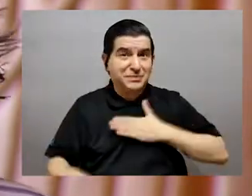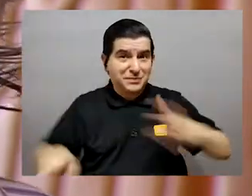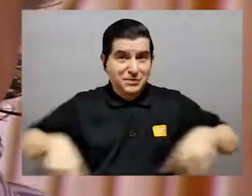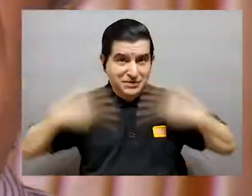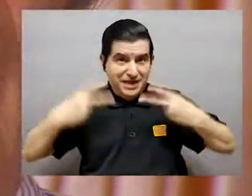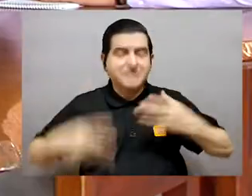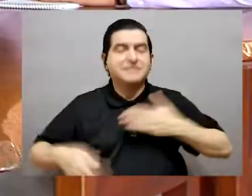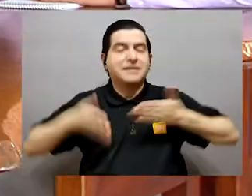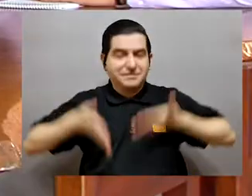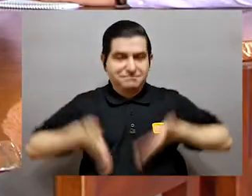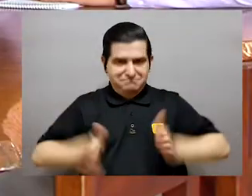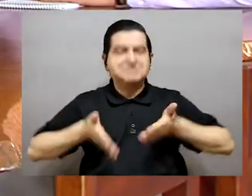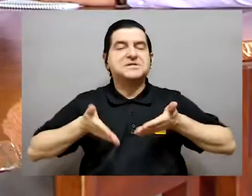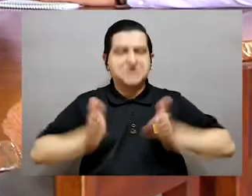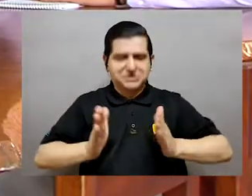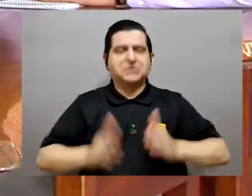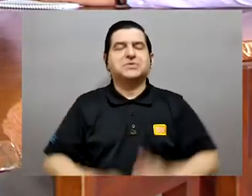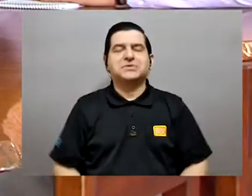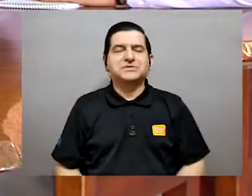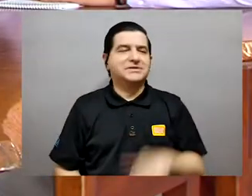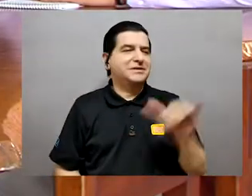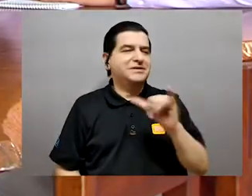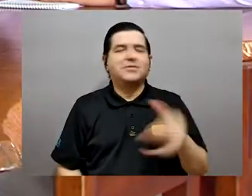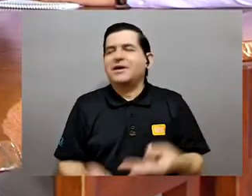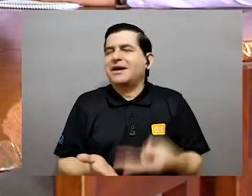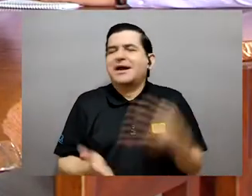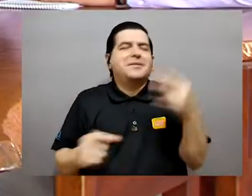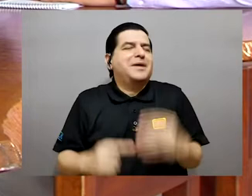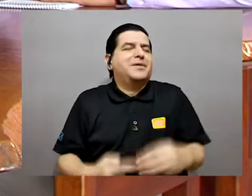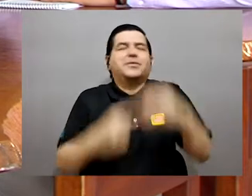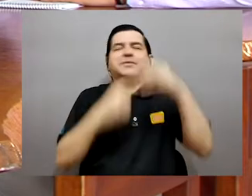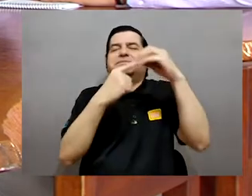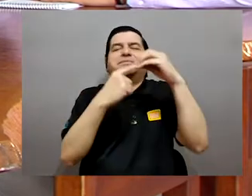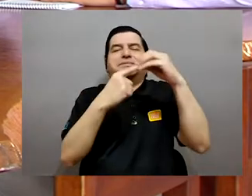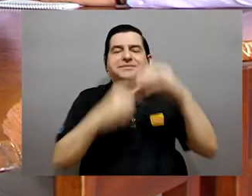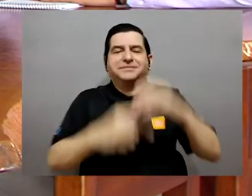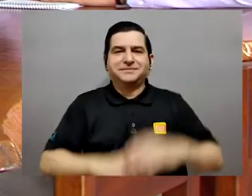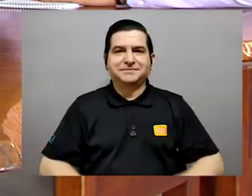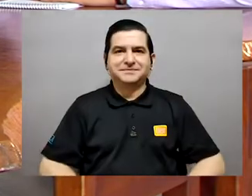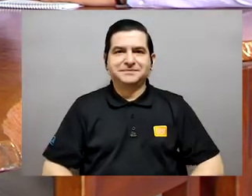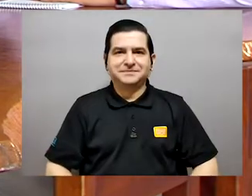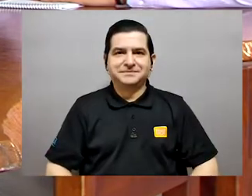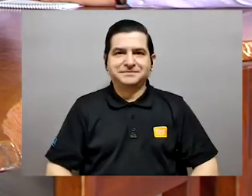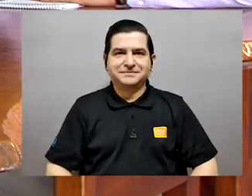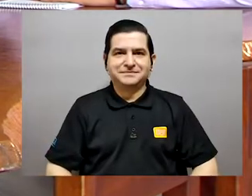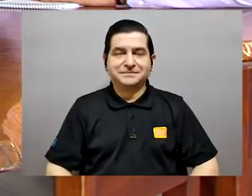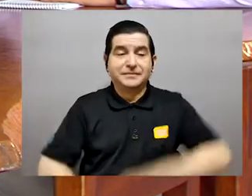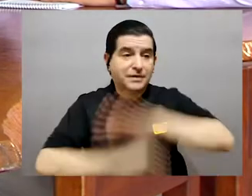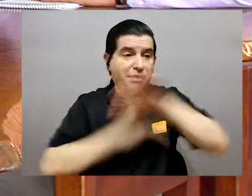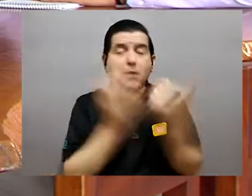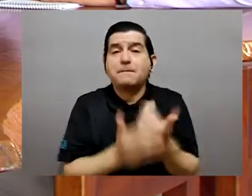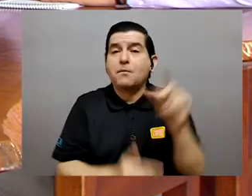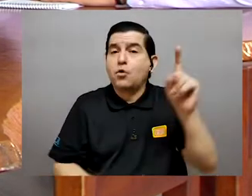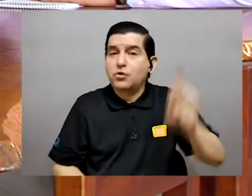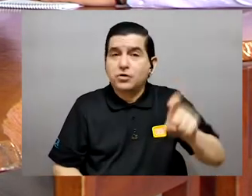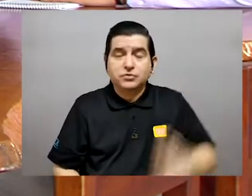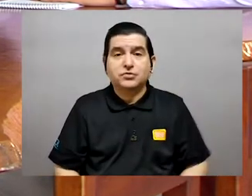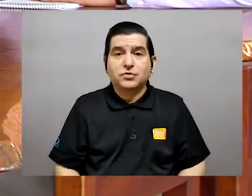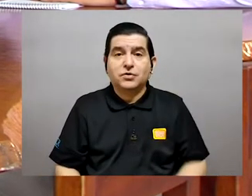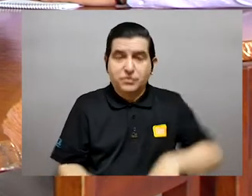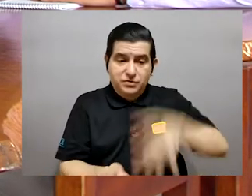Porque voy a contarles una anécdota. Esas reuniones que hacíamos después de los egresados de